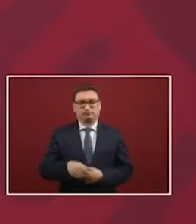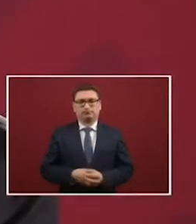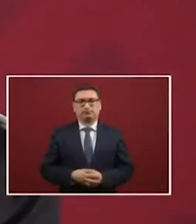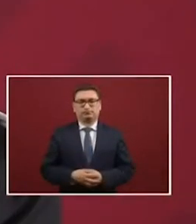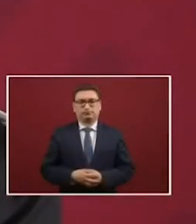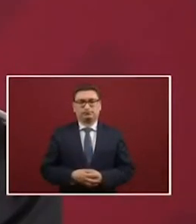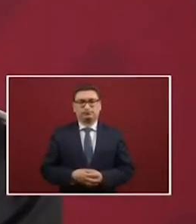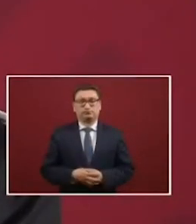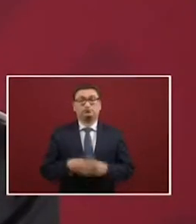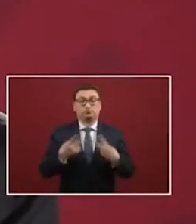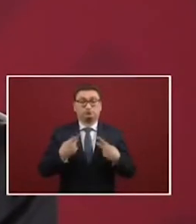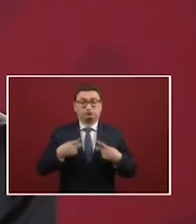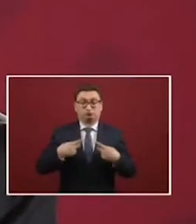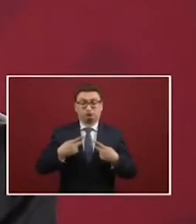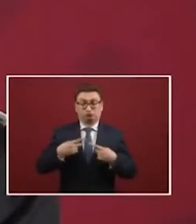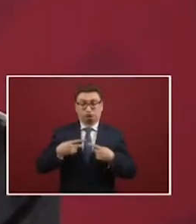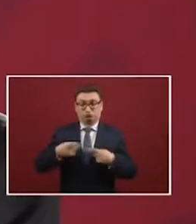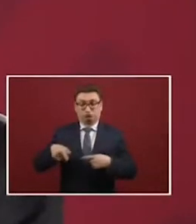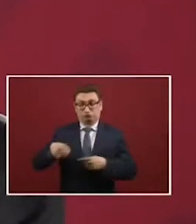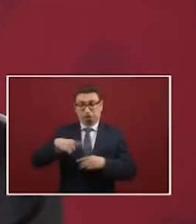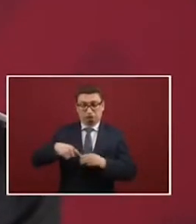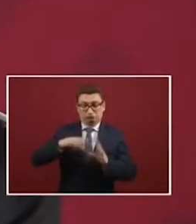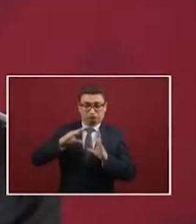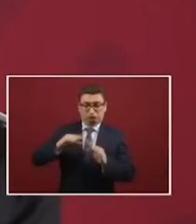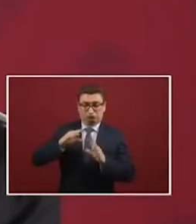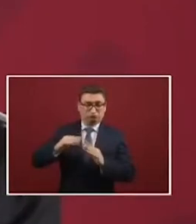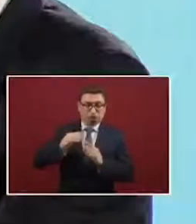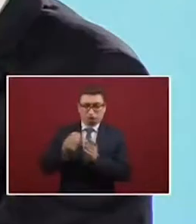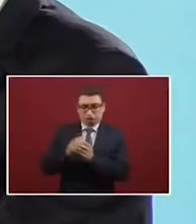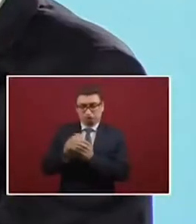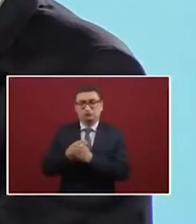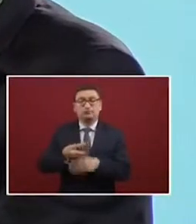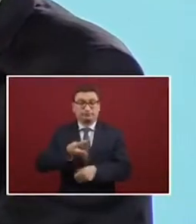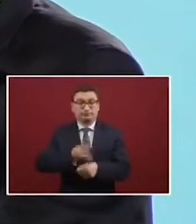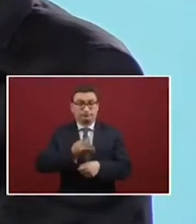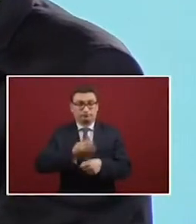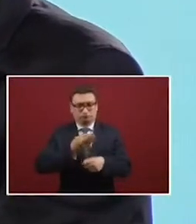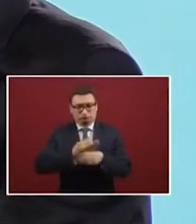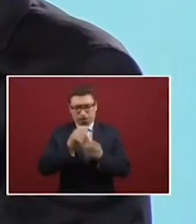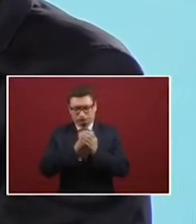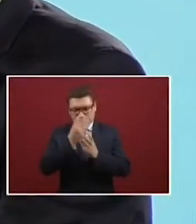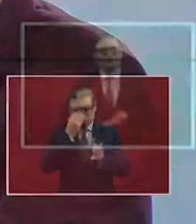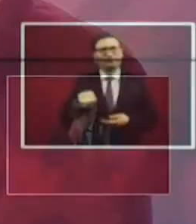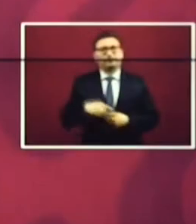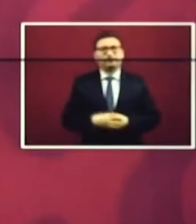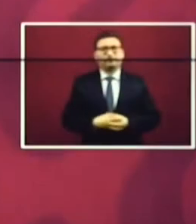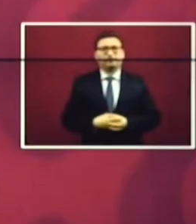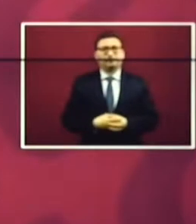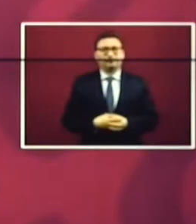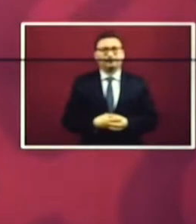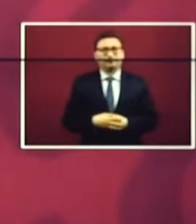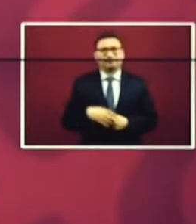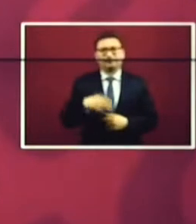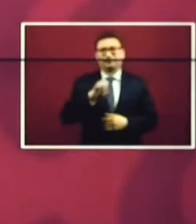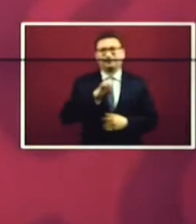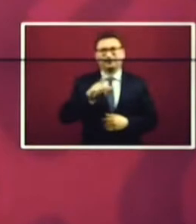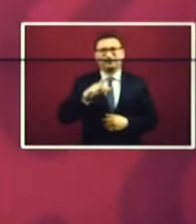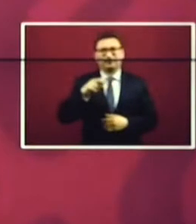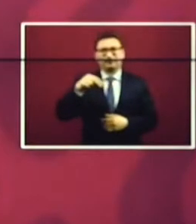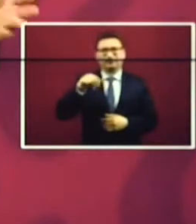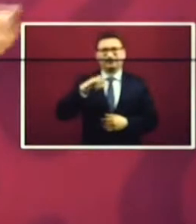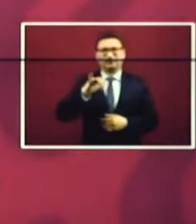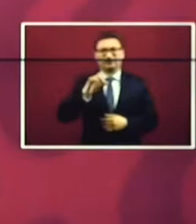elementos formados porque están ahora en capacitación el mandatario mexicano